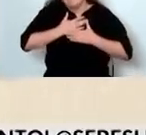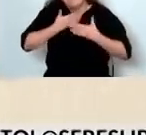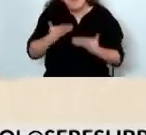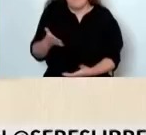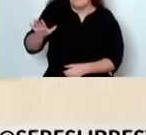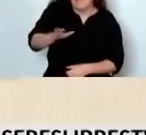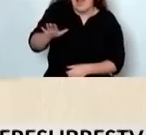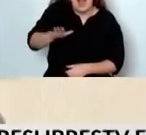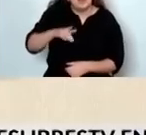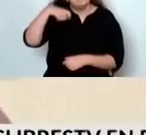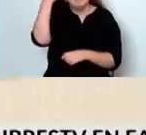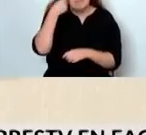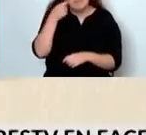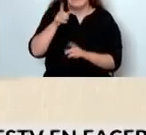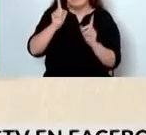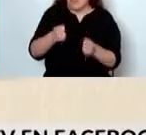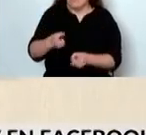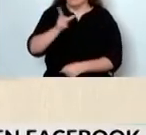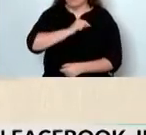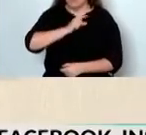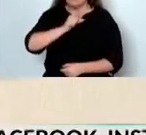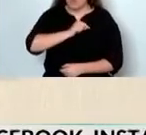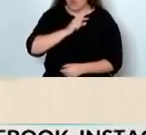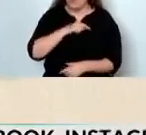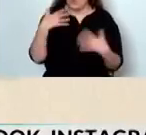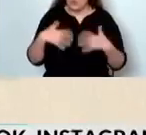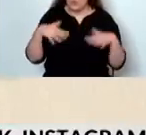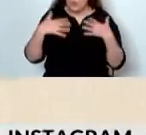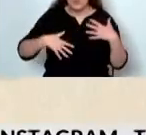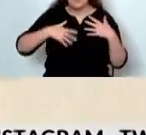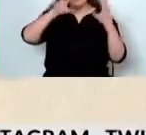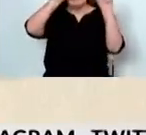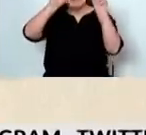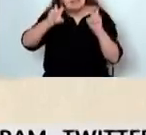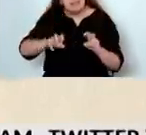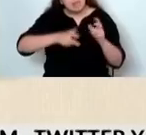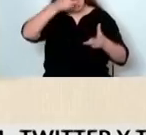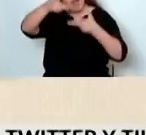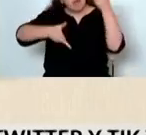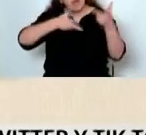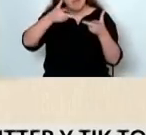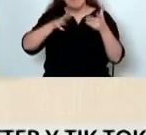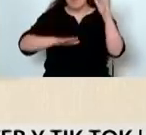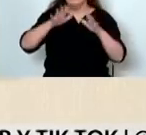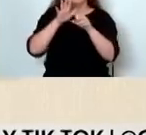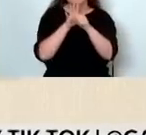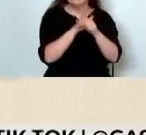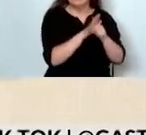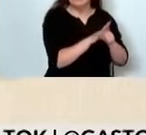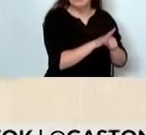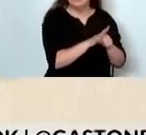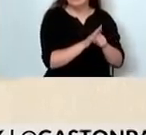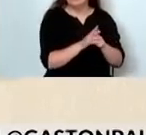ganas, a veces con dolor también, hablando de temas que muchas veces son olvidados, silenciados y